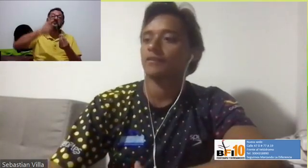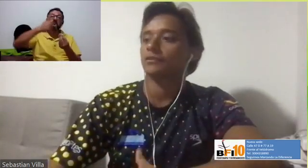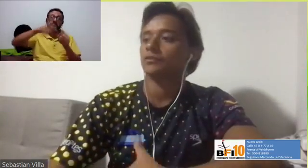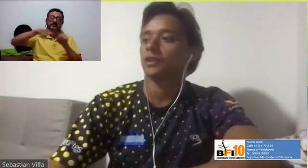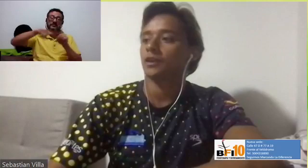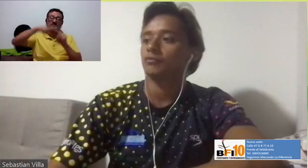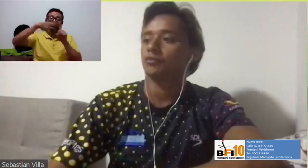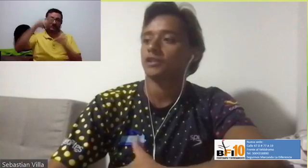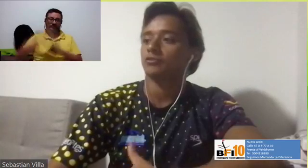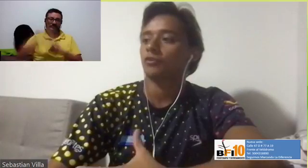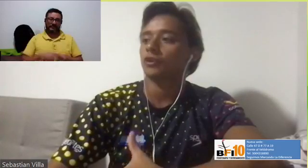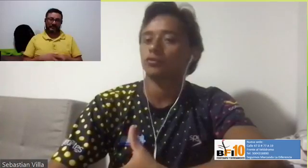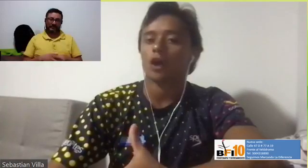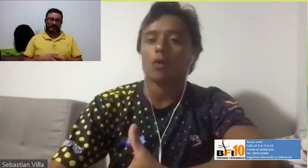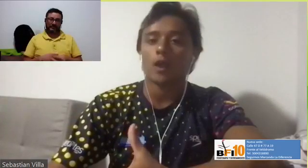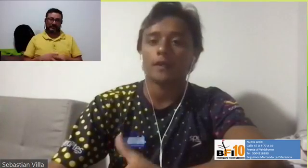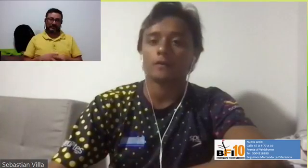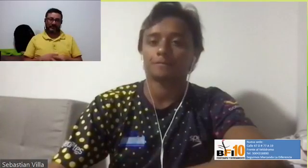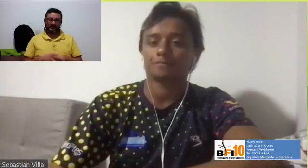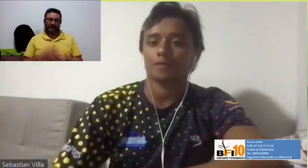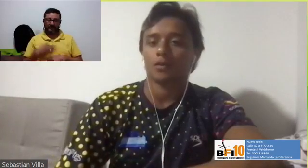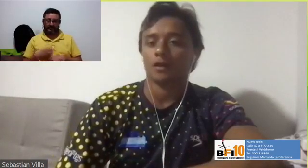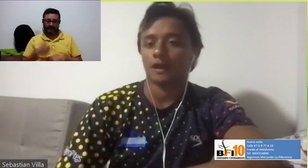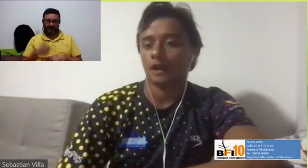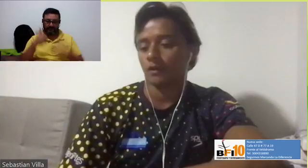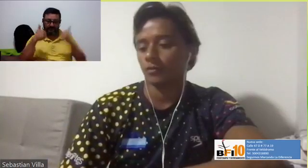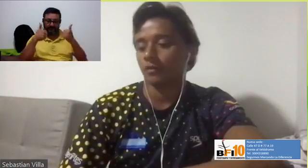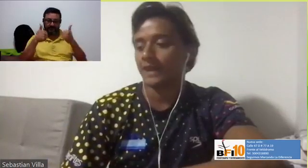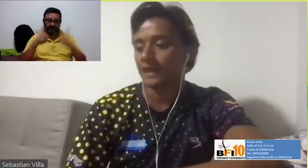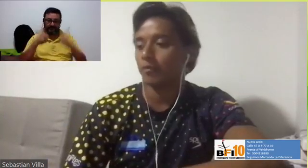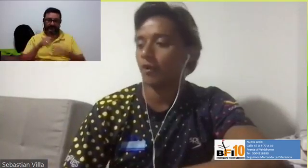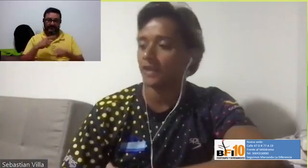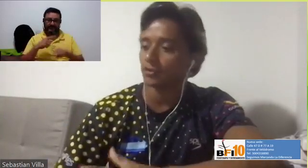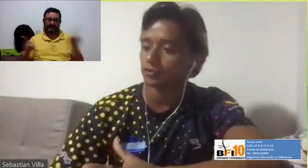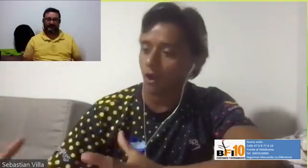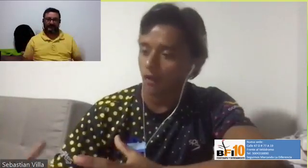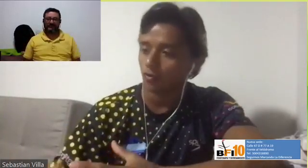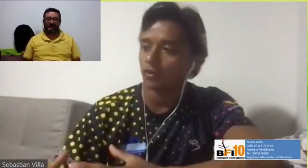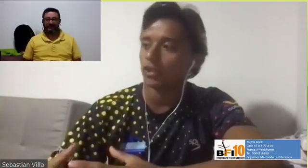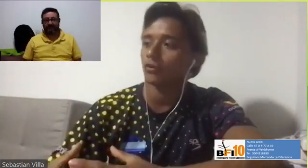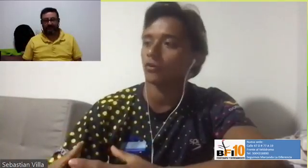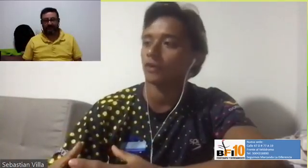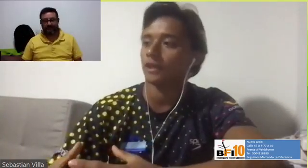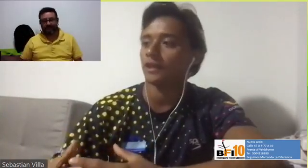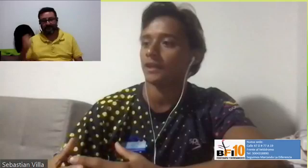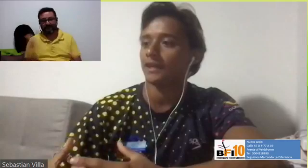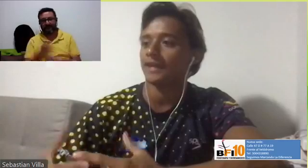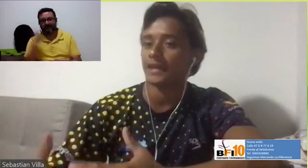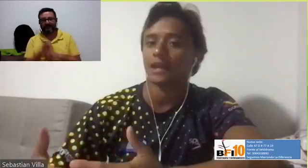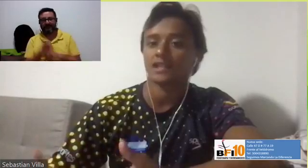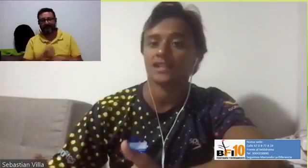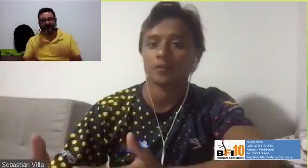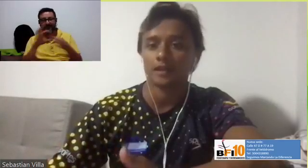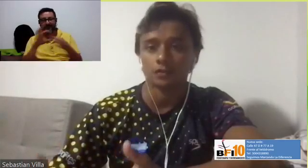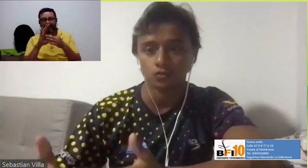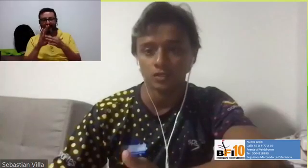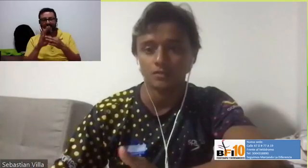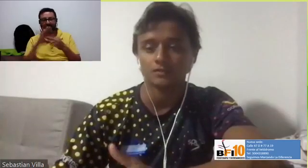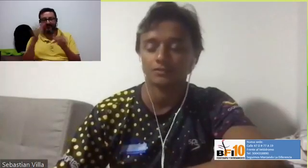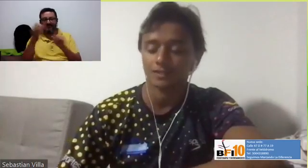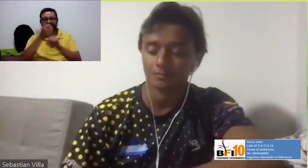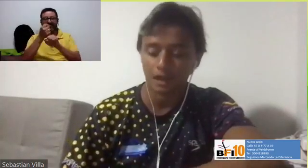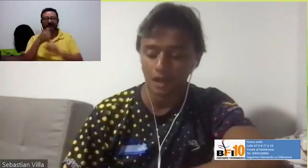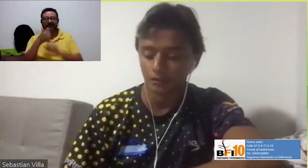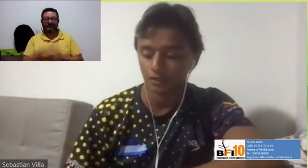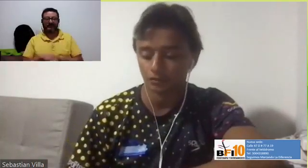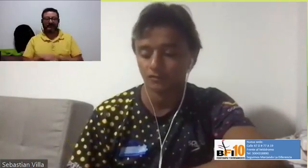diferente cuando uno tiene como un resultado bueno a cuando un equipo ha venido trabajando unido y quiere alcanzar objetivos unidos.